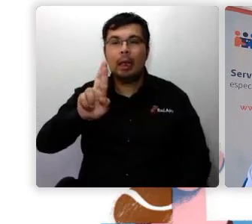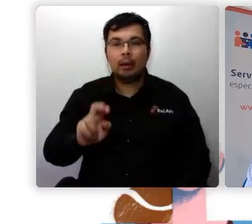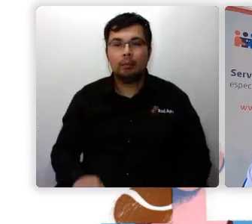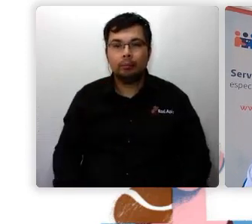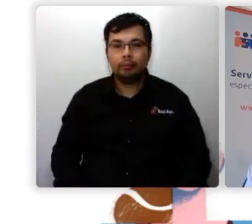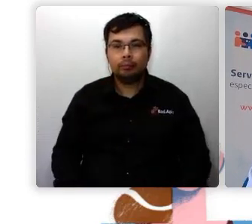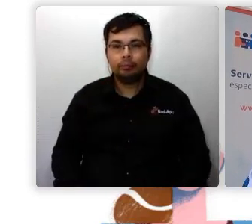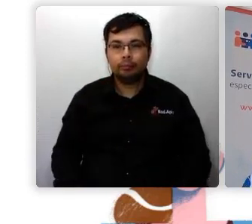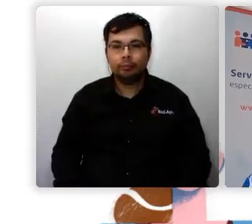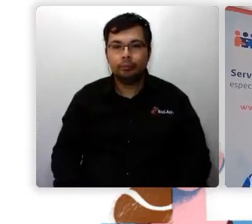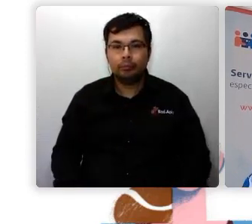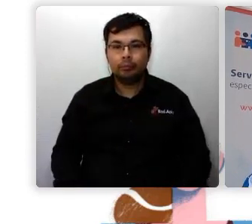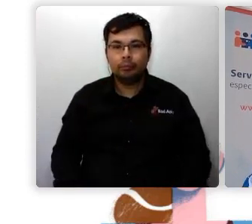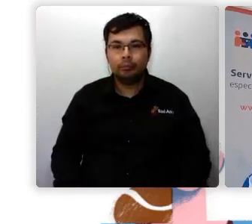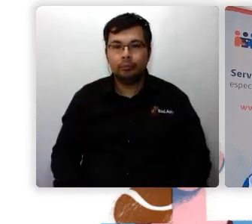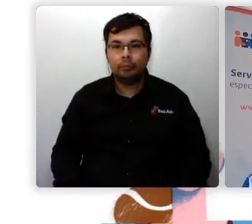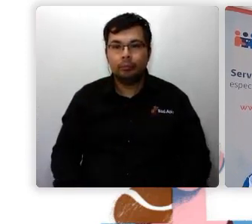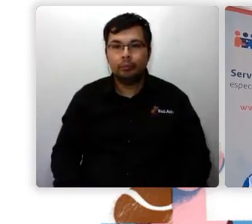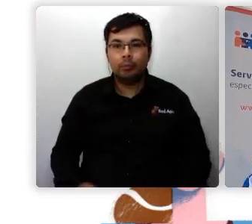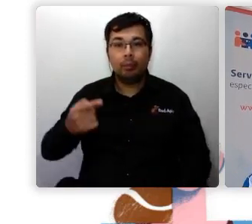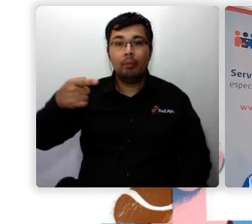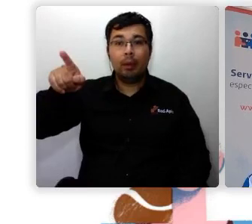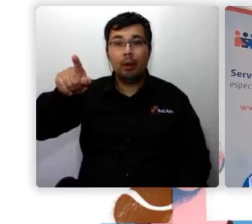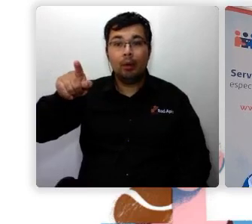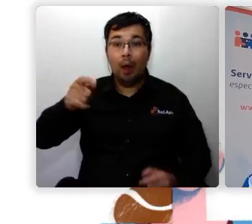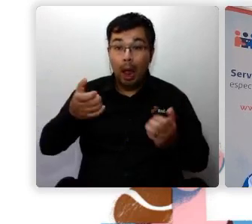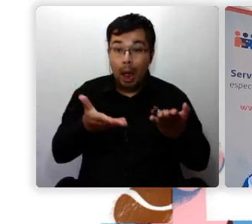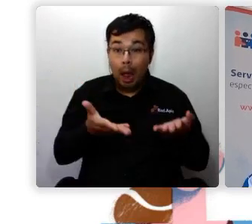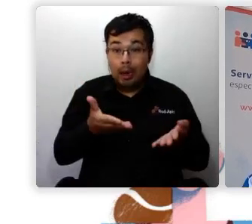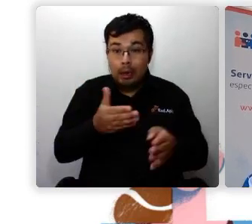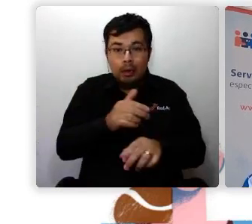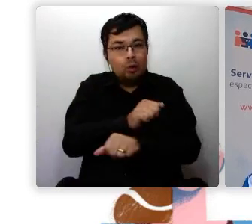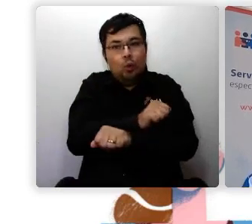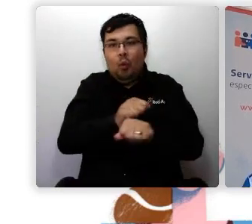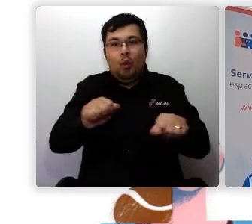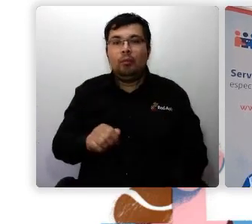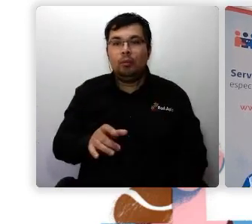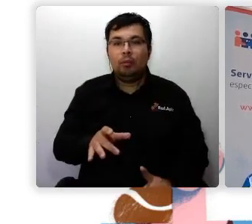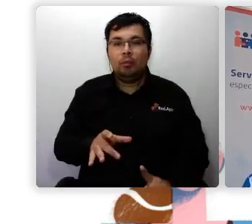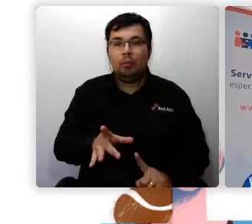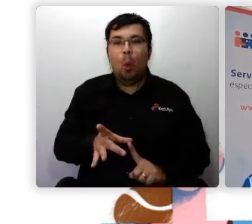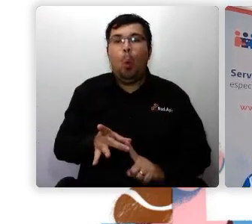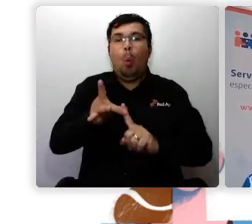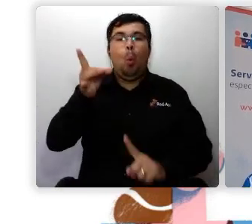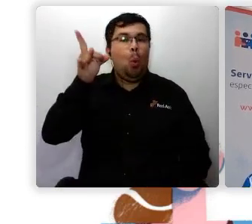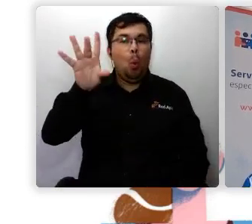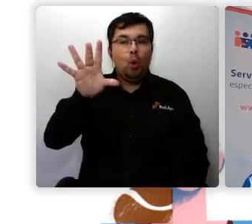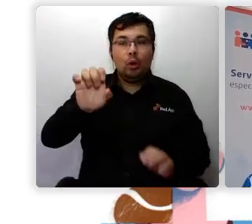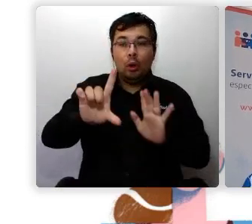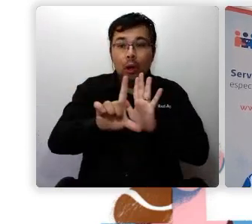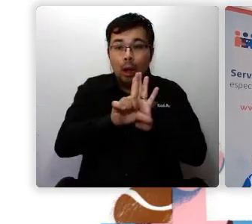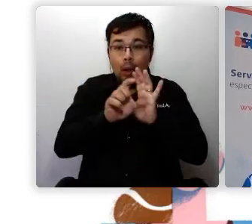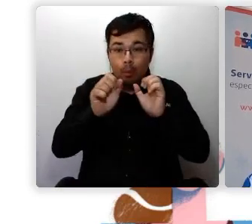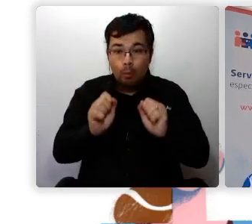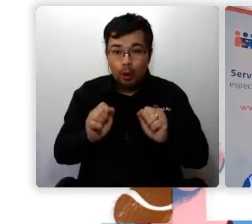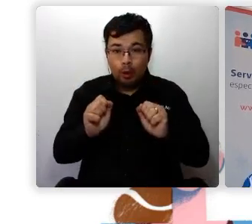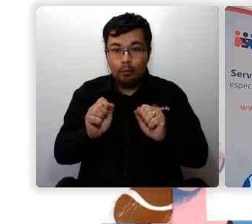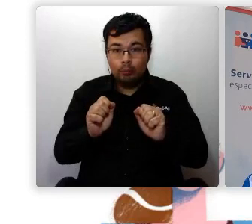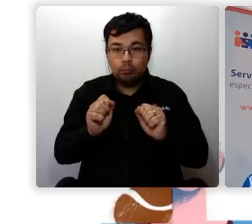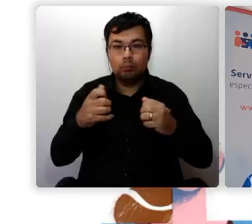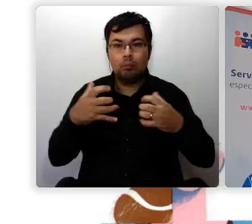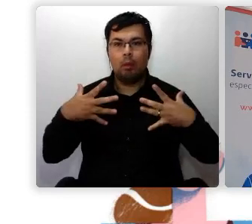tesorería. Pero nosotros no podemos actuar ahí. Solamente nosotros por ley podemos actuar frente a impuestos internos. Si alguien tiene